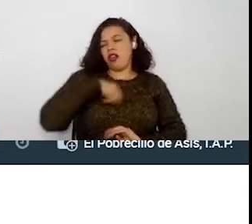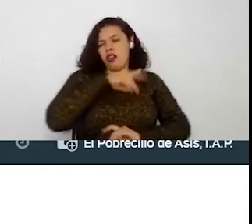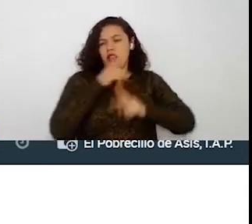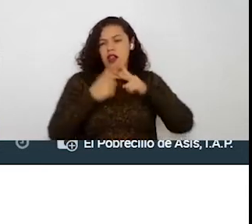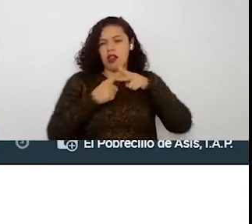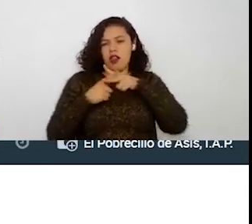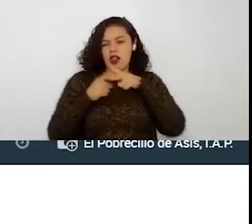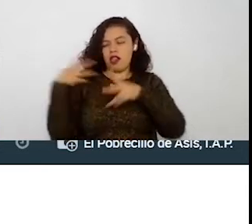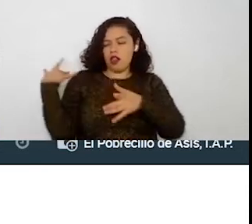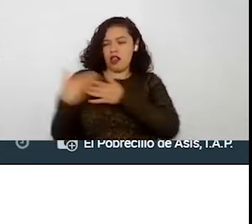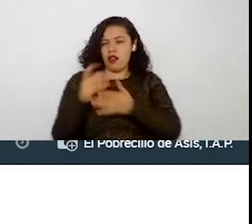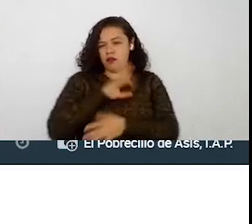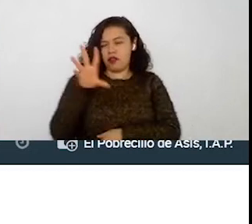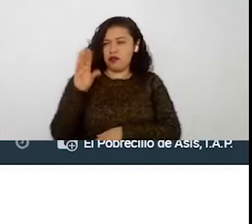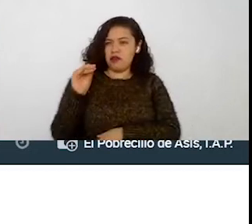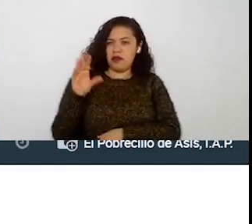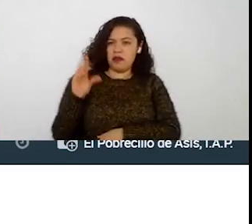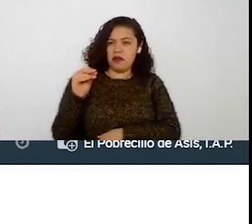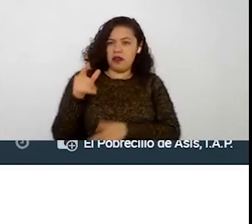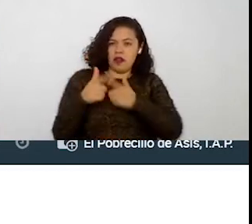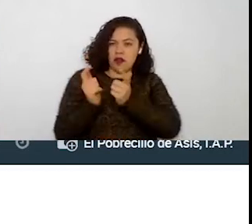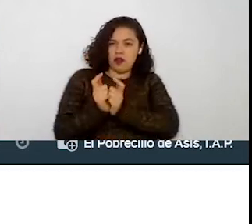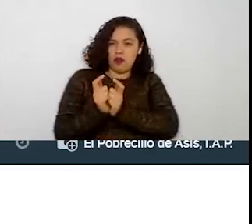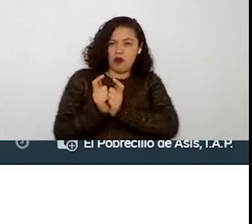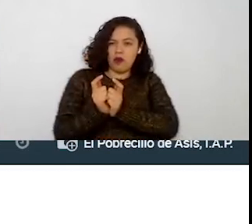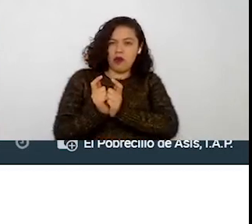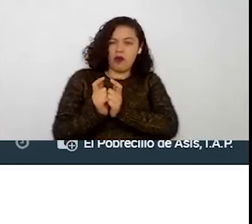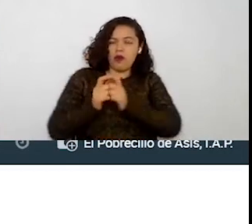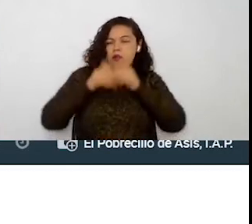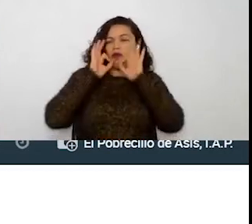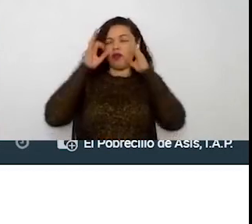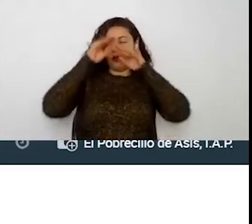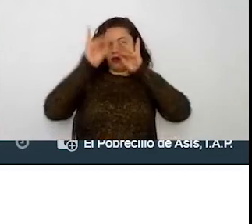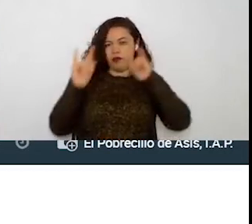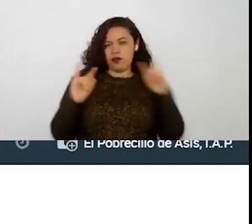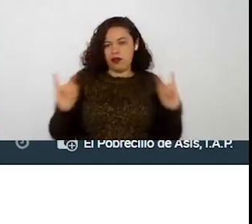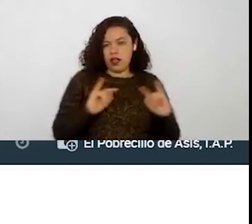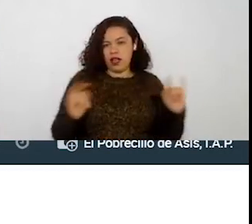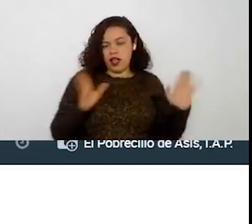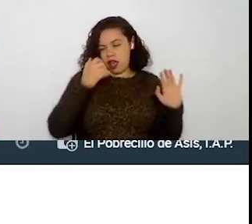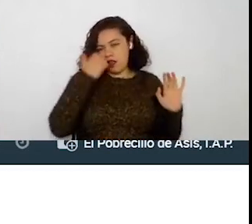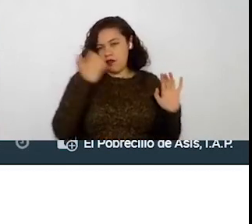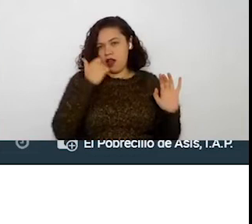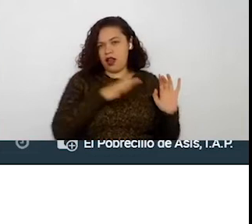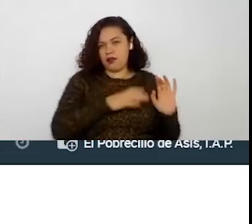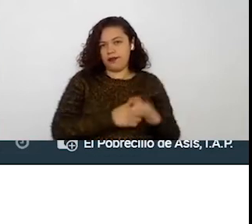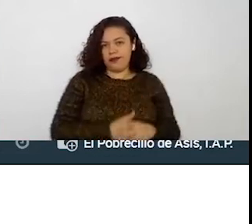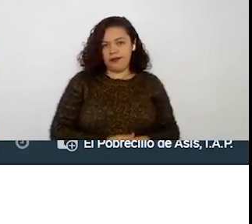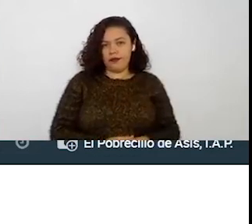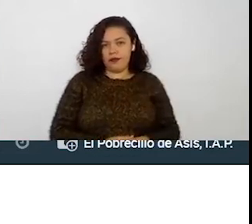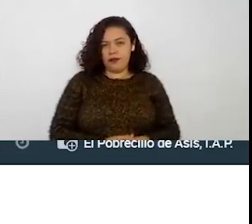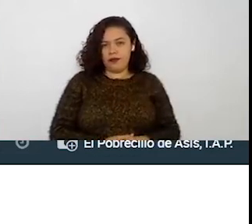ahorita que pueden ser 90 por todos los grupos y por toda la estructura que ya nos dijo la escuela que tiene entonces